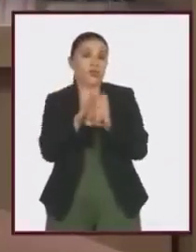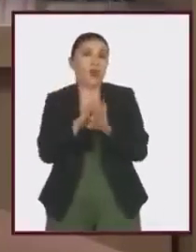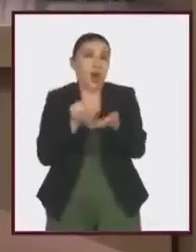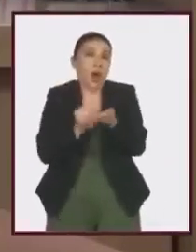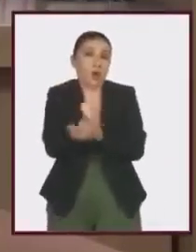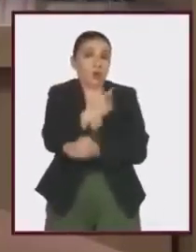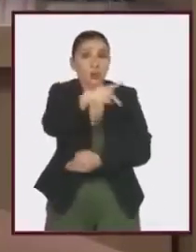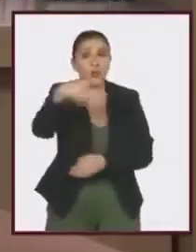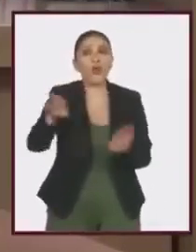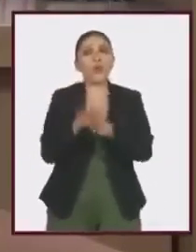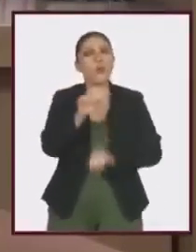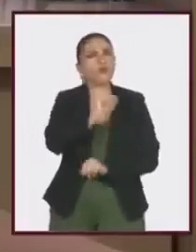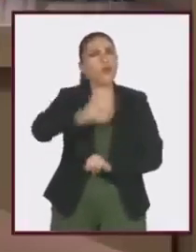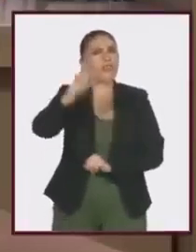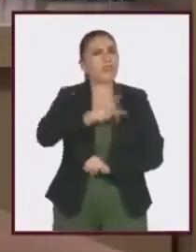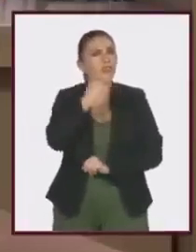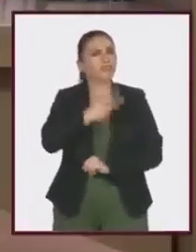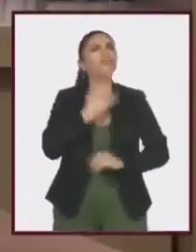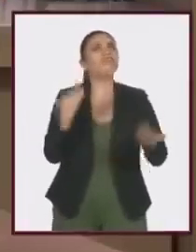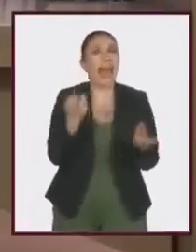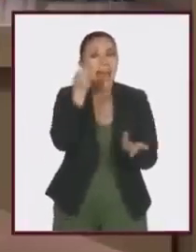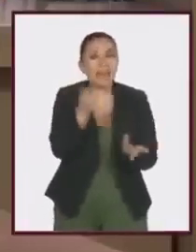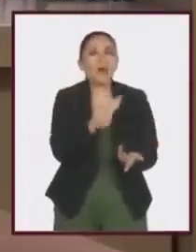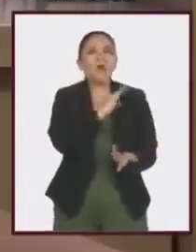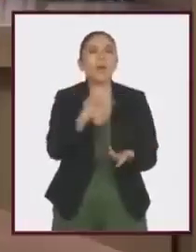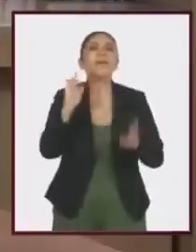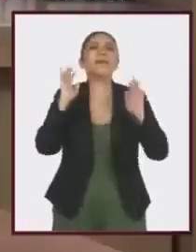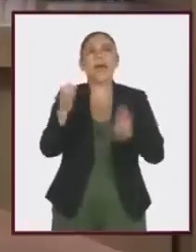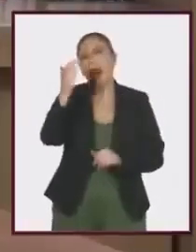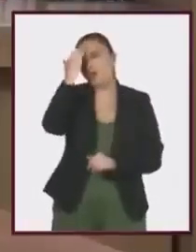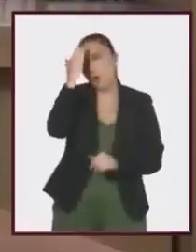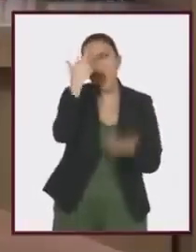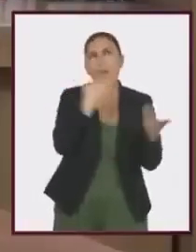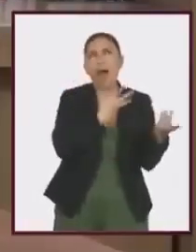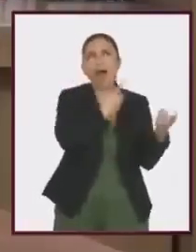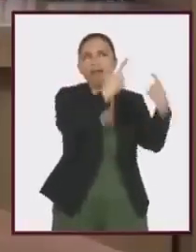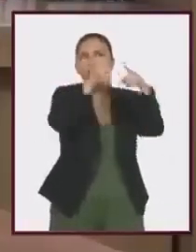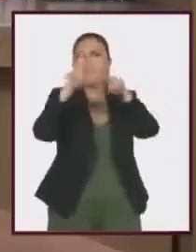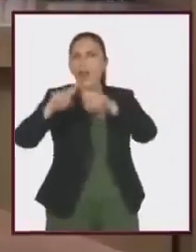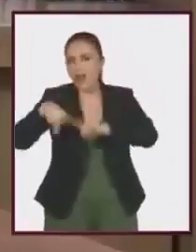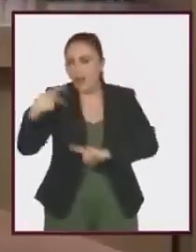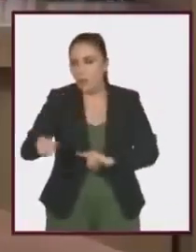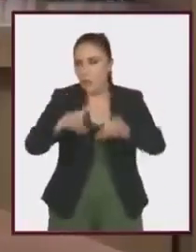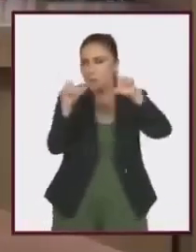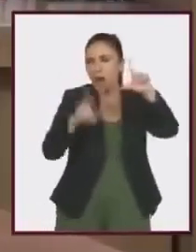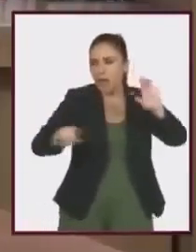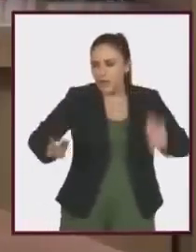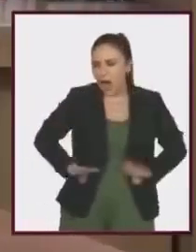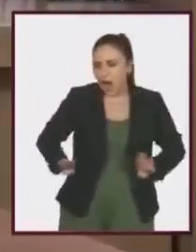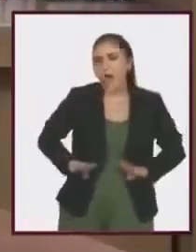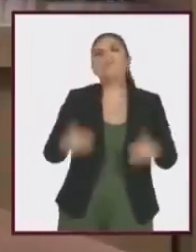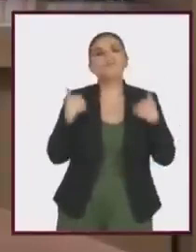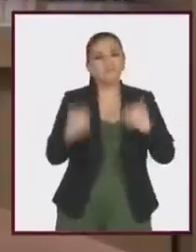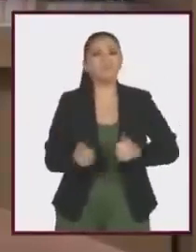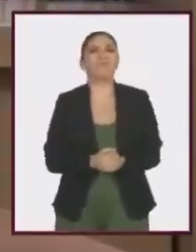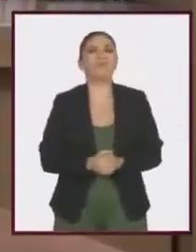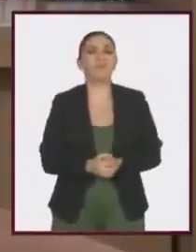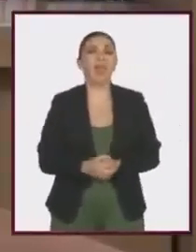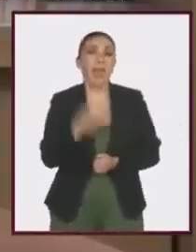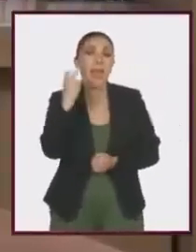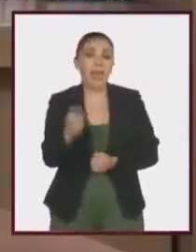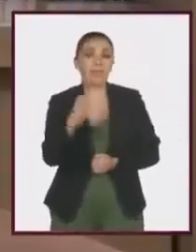va a posibilitar precisamente reconocer esta diversidad que tenemos como país. El codiseño, por lo